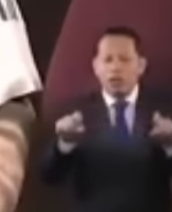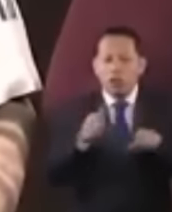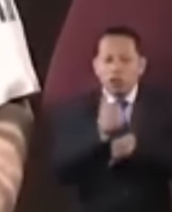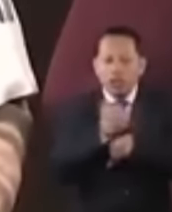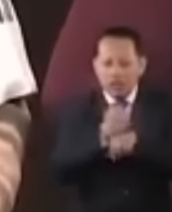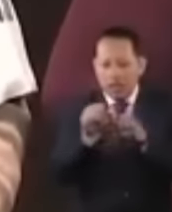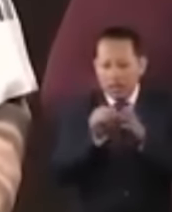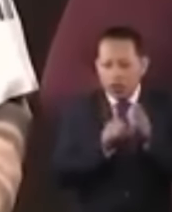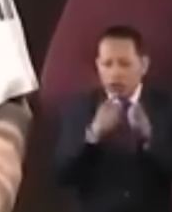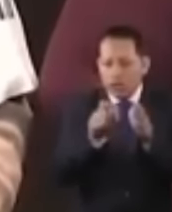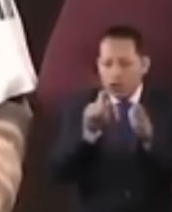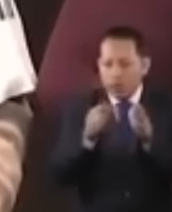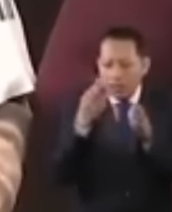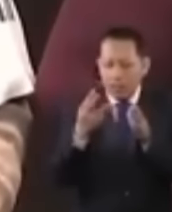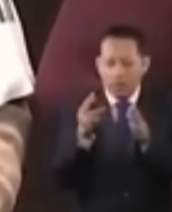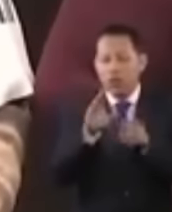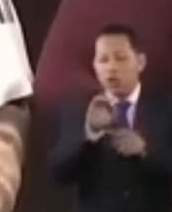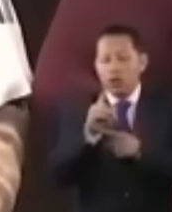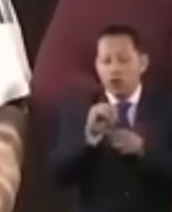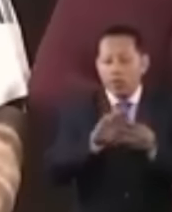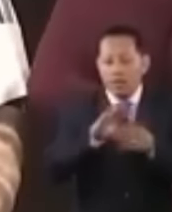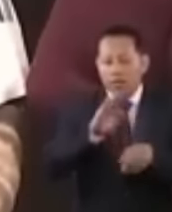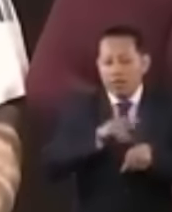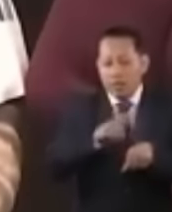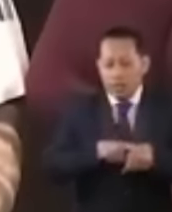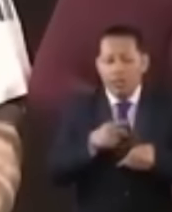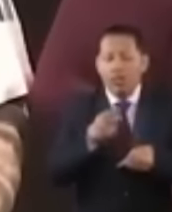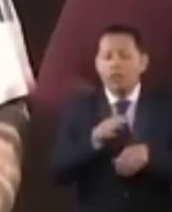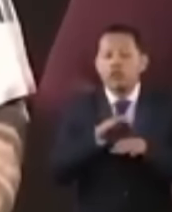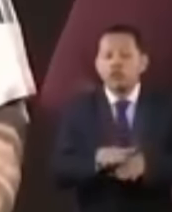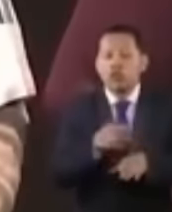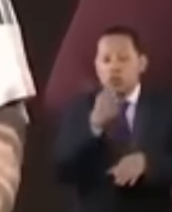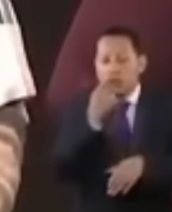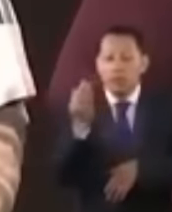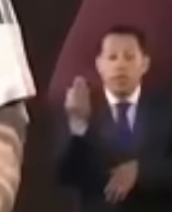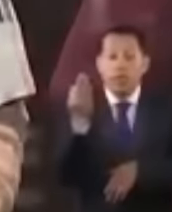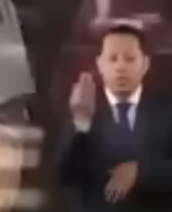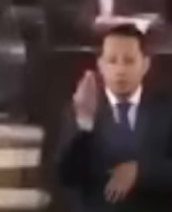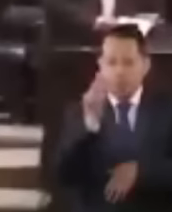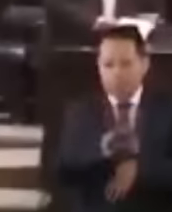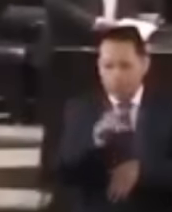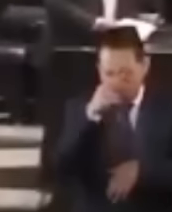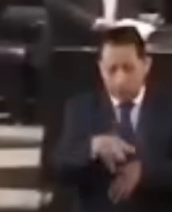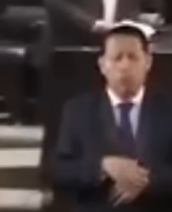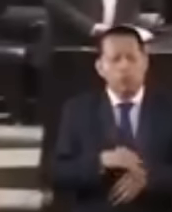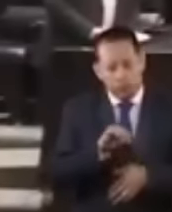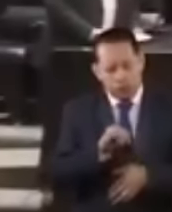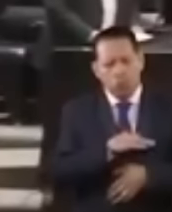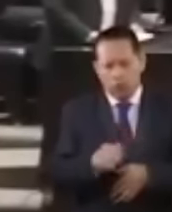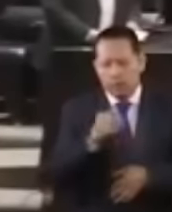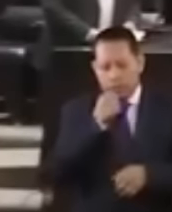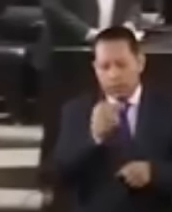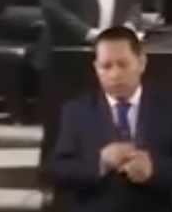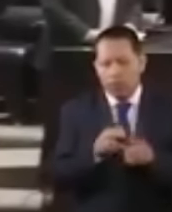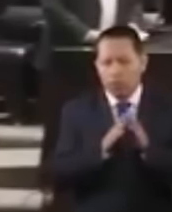sexta del artículo 123 del Código Penal Federal, el cual refiere traición a la patria. Adelante con la moción solicitada. Solicito a la